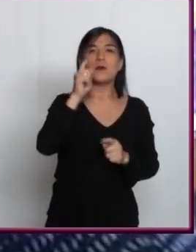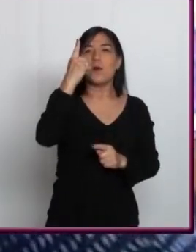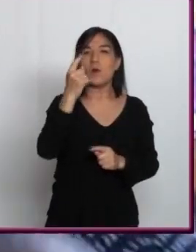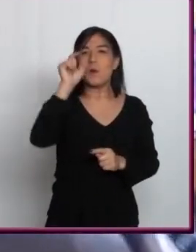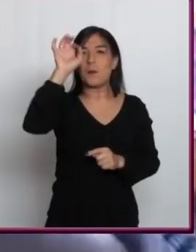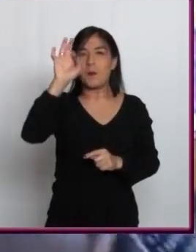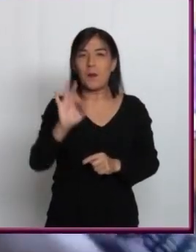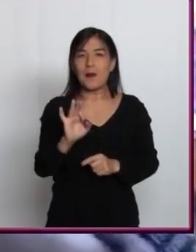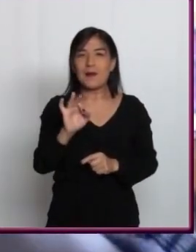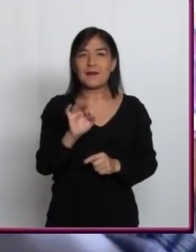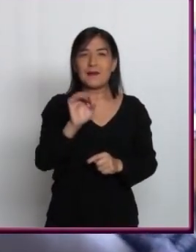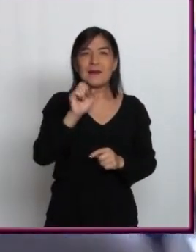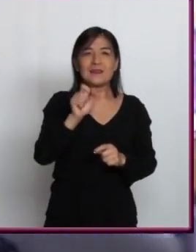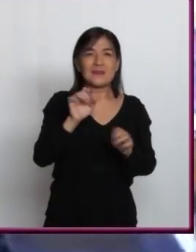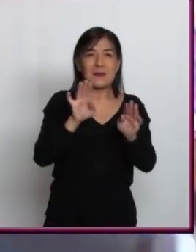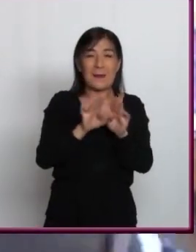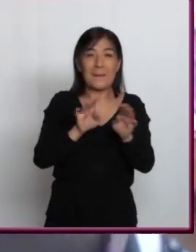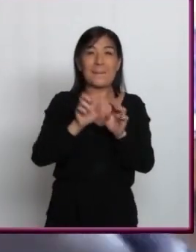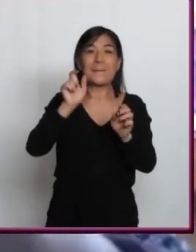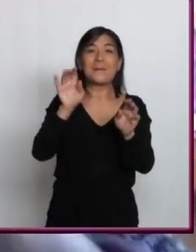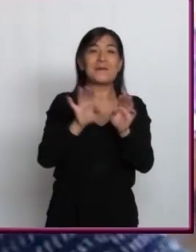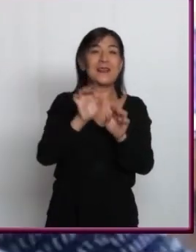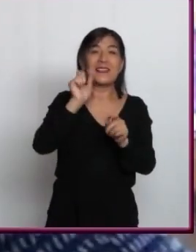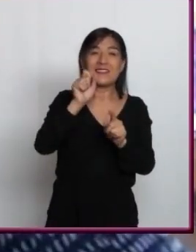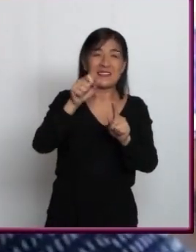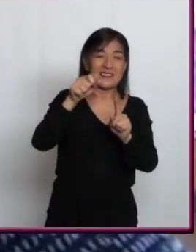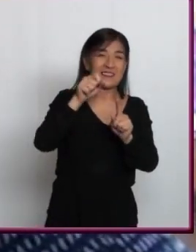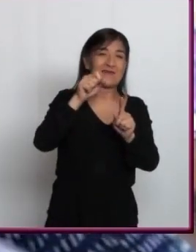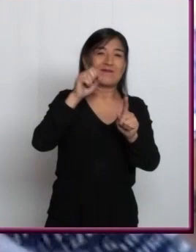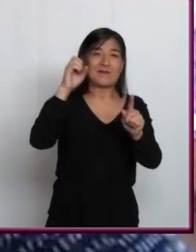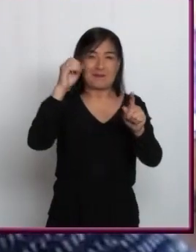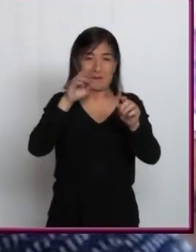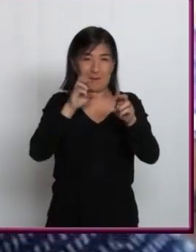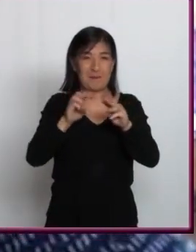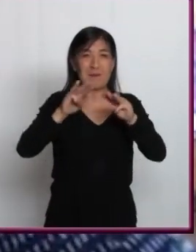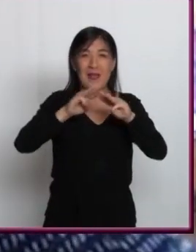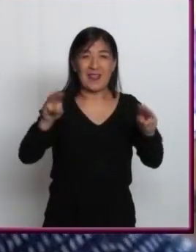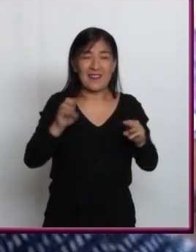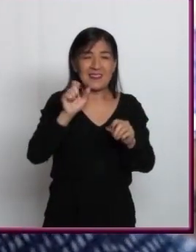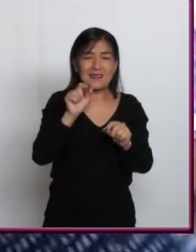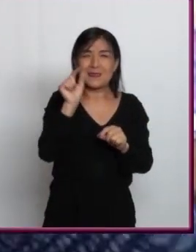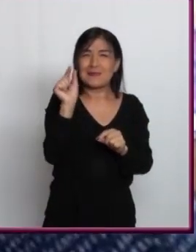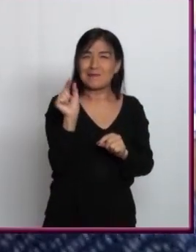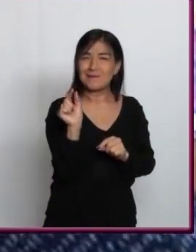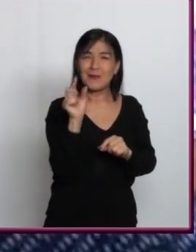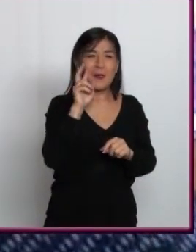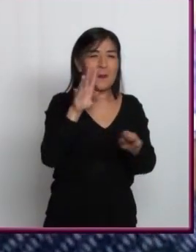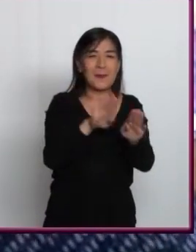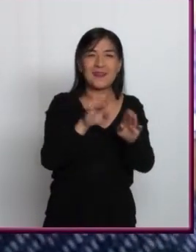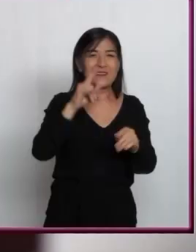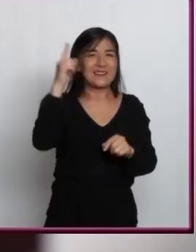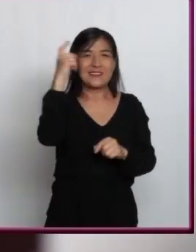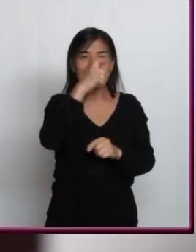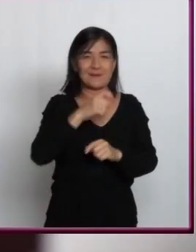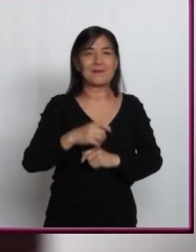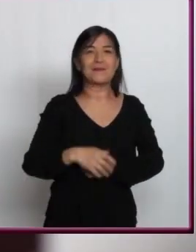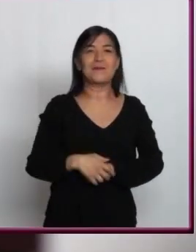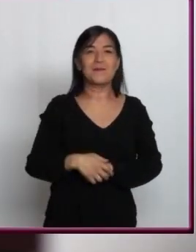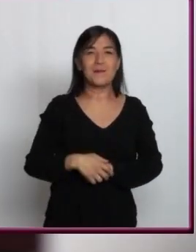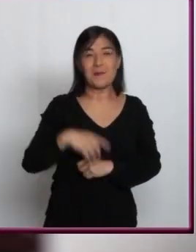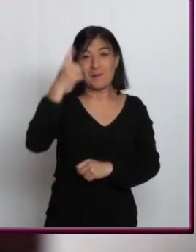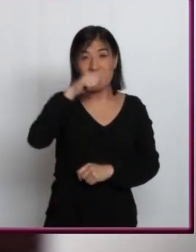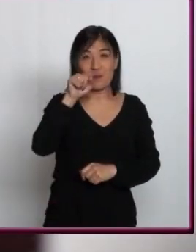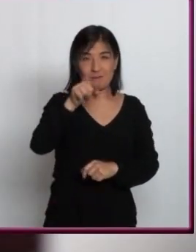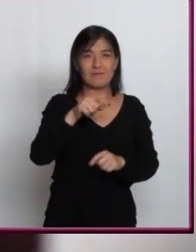por ciento. Entonces estamos tratando de medir algo que es una señal muy pequeñita, y eso hace que sea muy difícil esta medición. Para medir